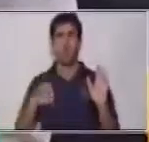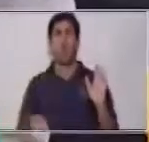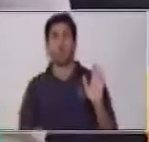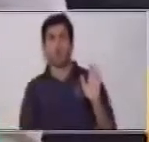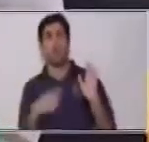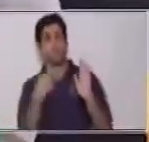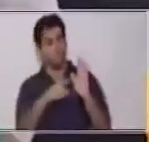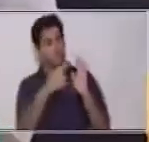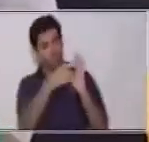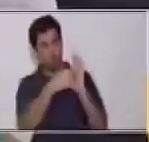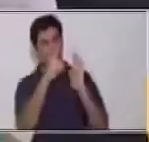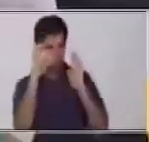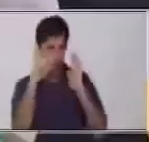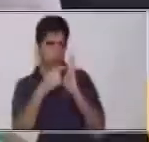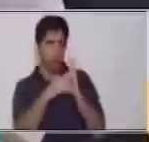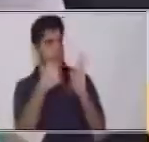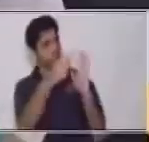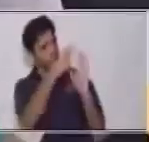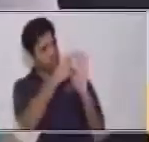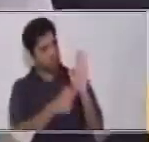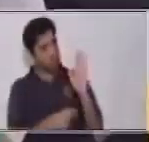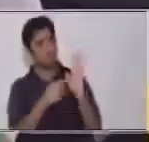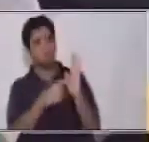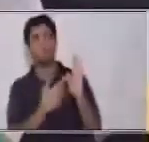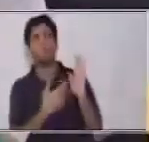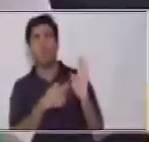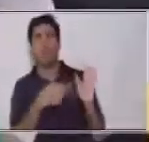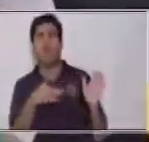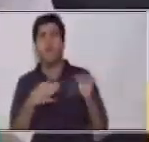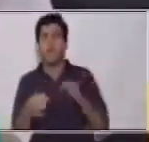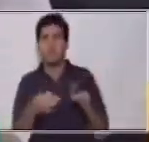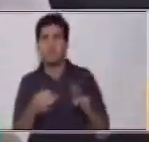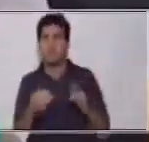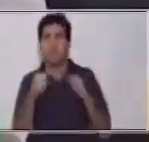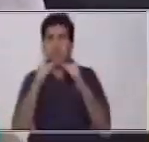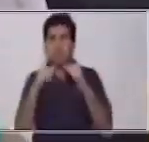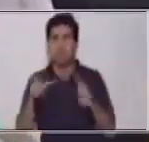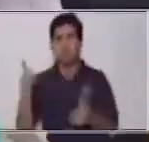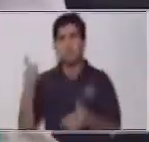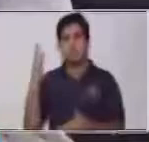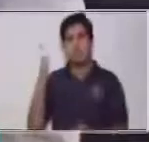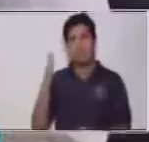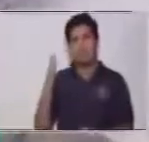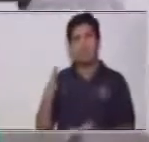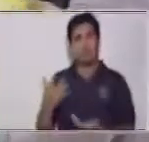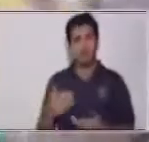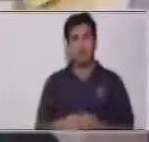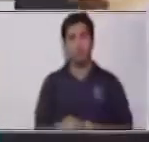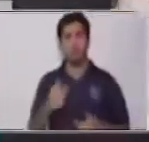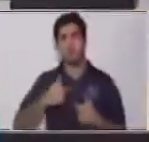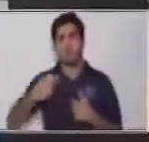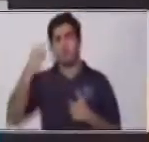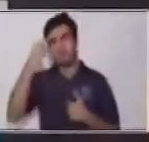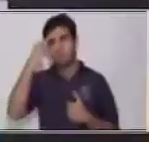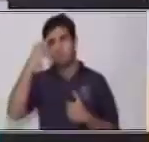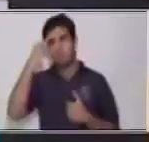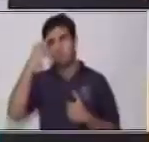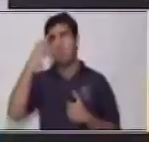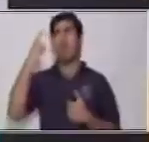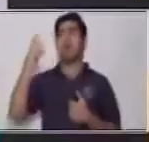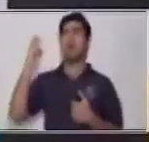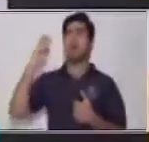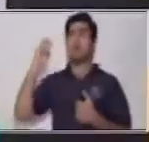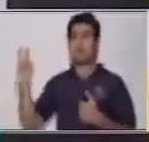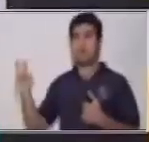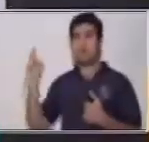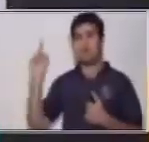texto es el que contiene? Es una imagen, pero hay un texto que describe. Por lo tanto, es